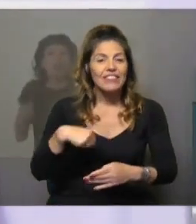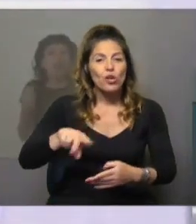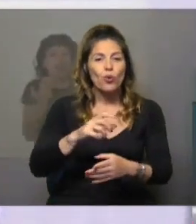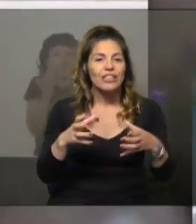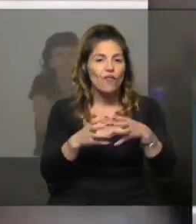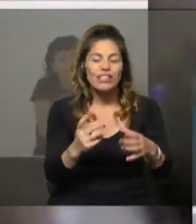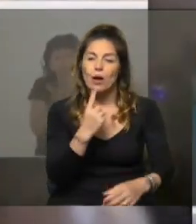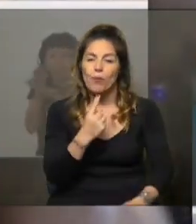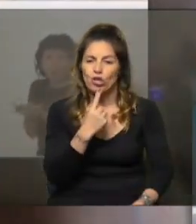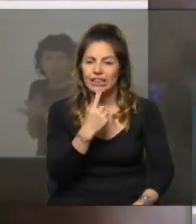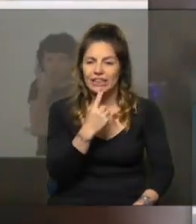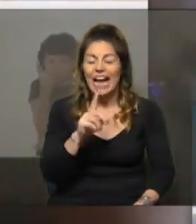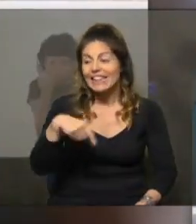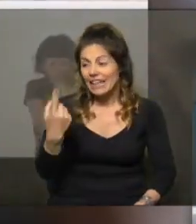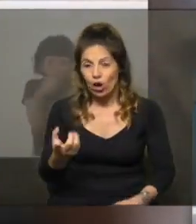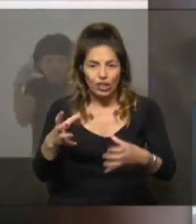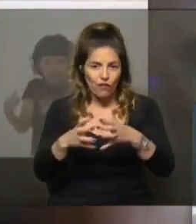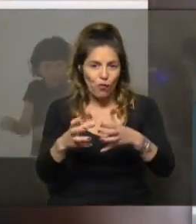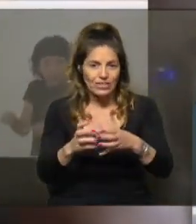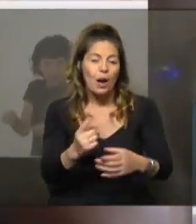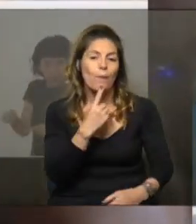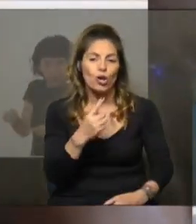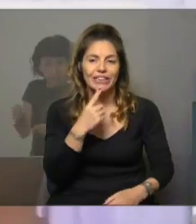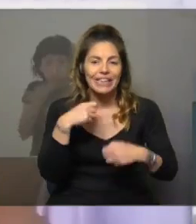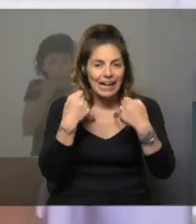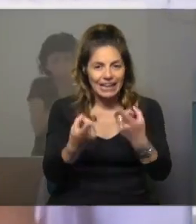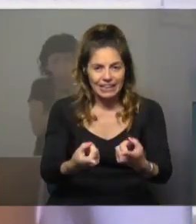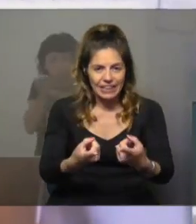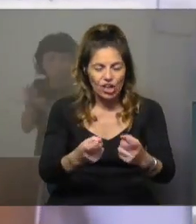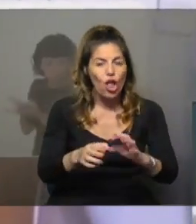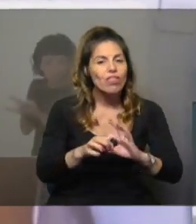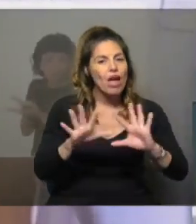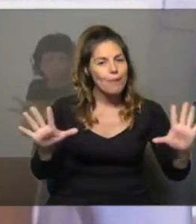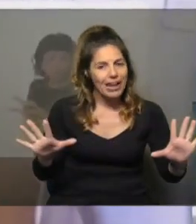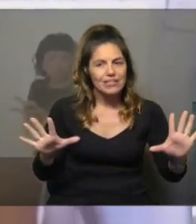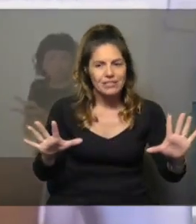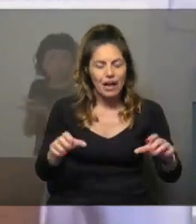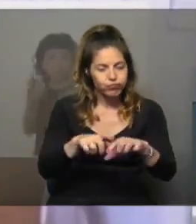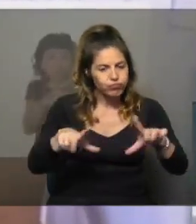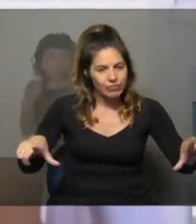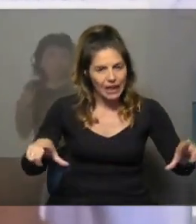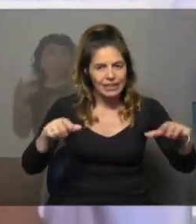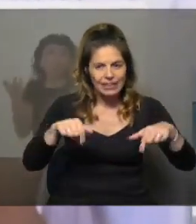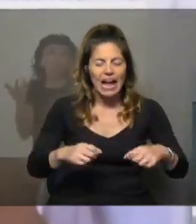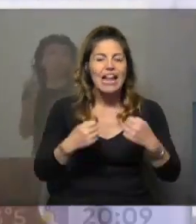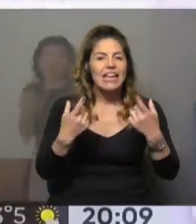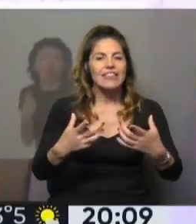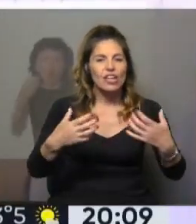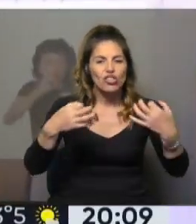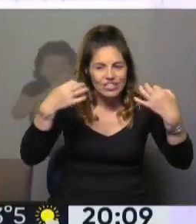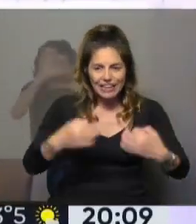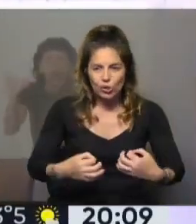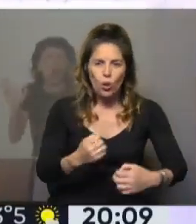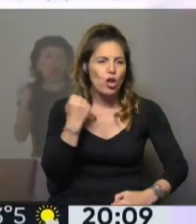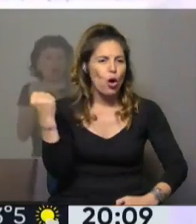fuerza política y de la otra fuerza política que le dieron transparencia y le dieron certidumbre a lo más